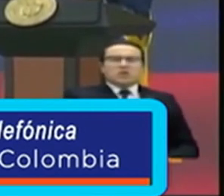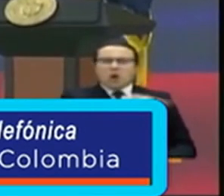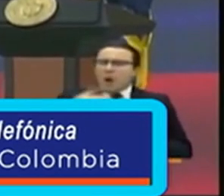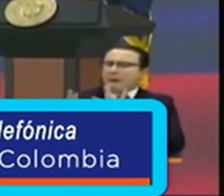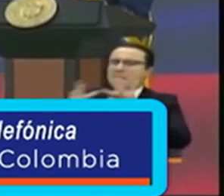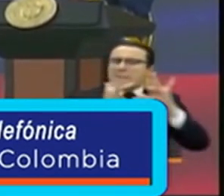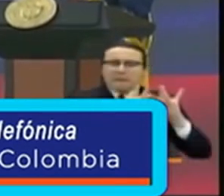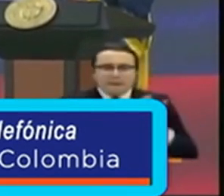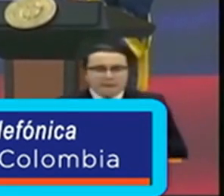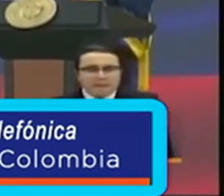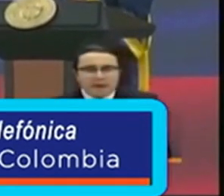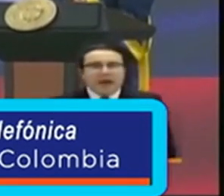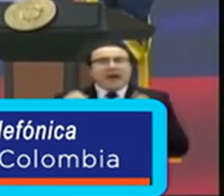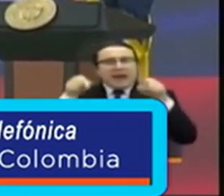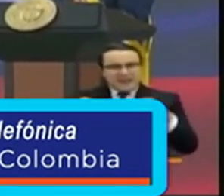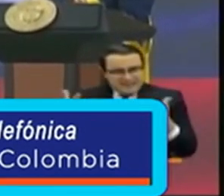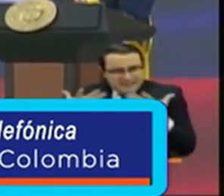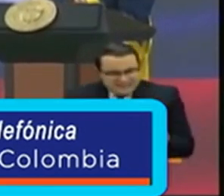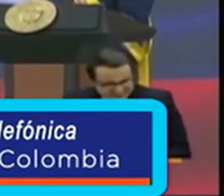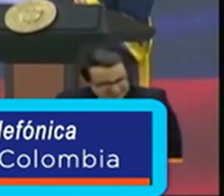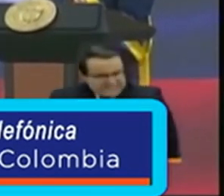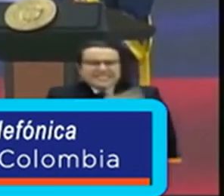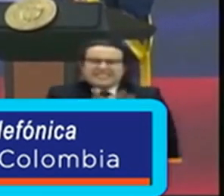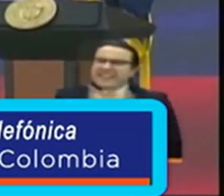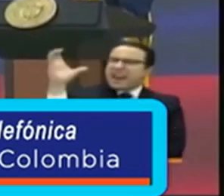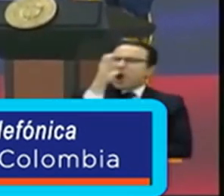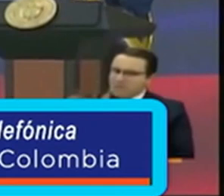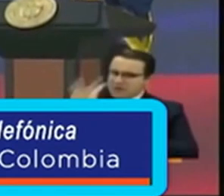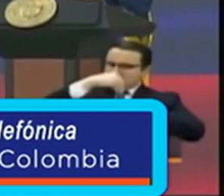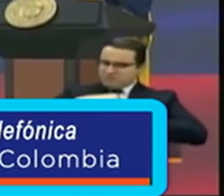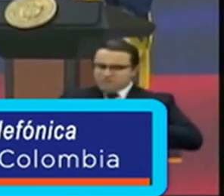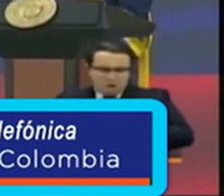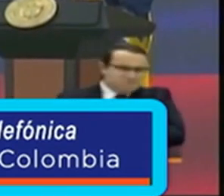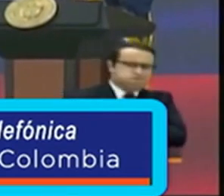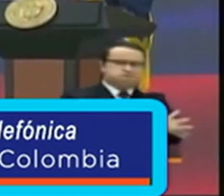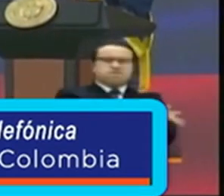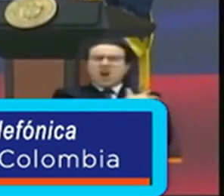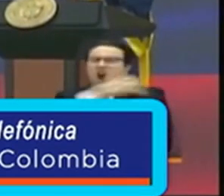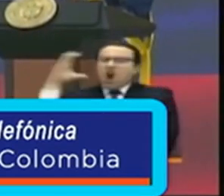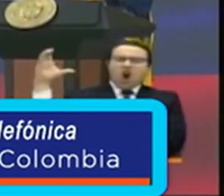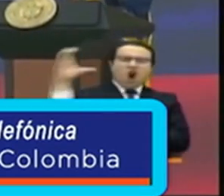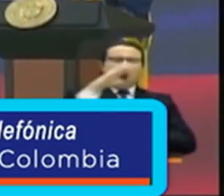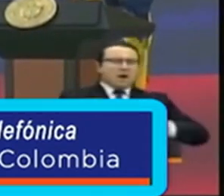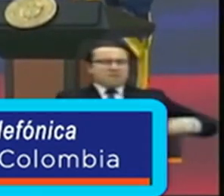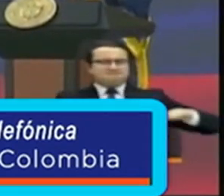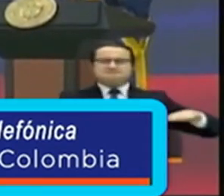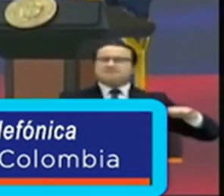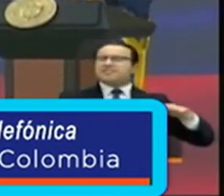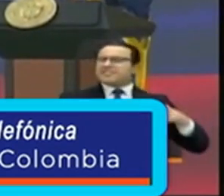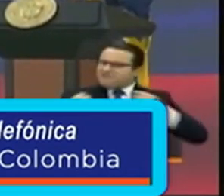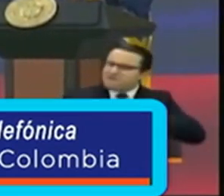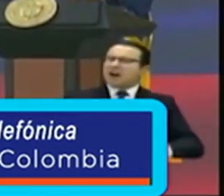tenido el control político, económico, social y cultural, pero también a nivel de